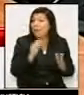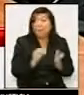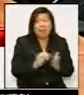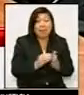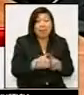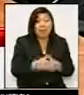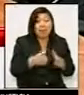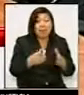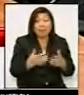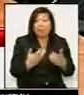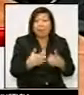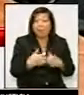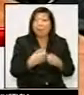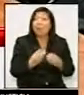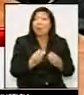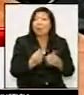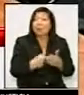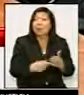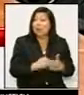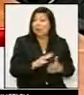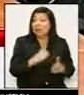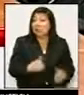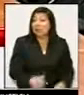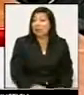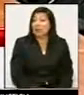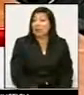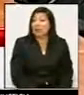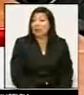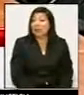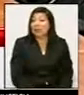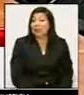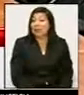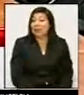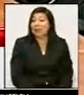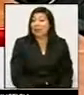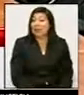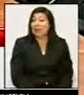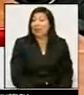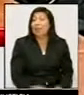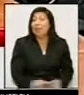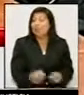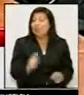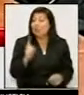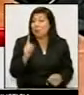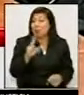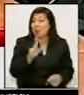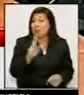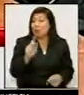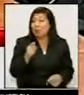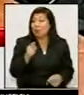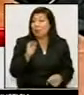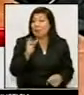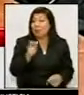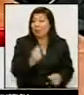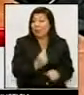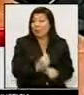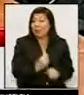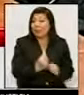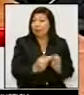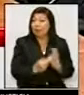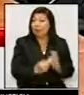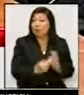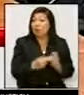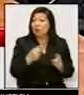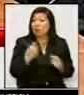por el sector empresarial, porque nosotros generamos el 8% de la PEA. Somos 1.300.000 trabajadores que representa el